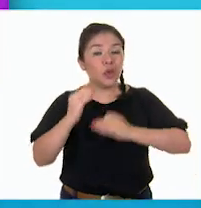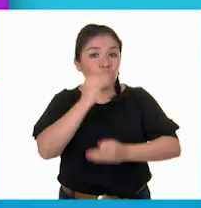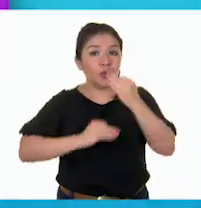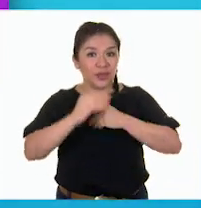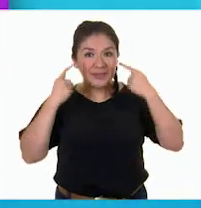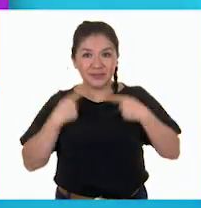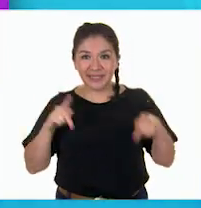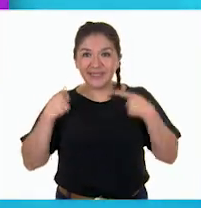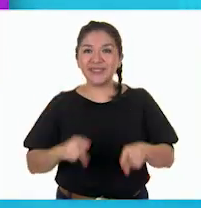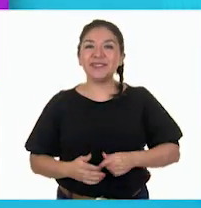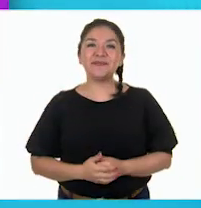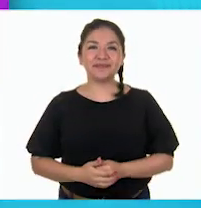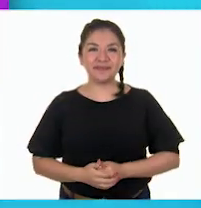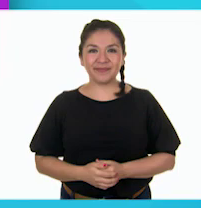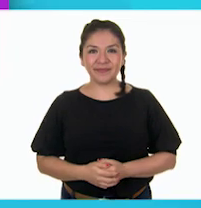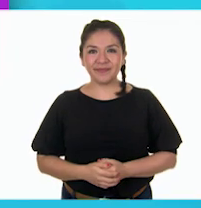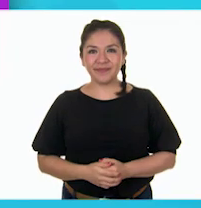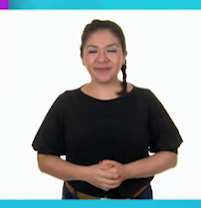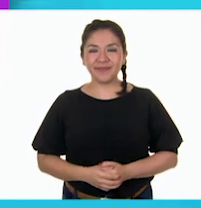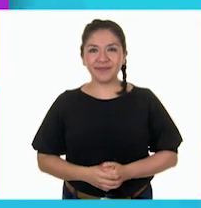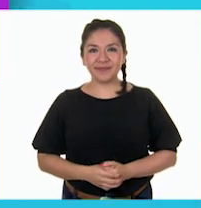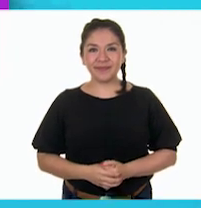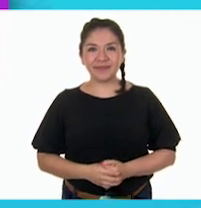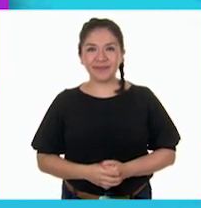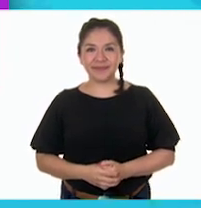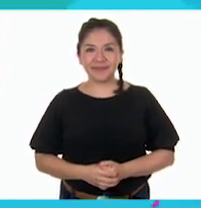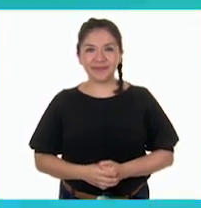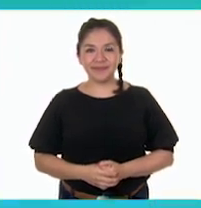unos a los otros.